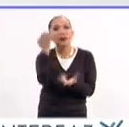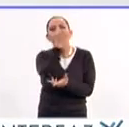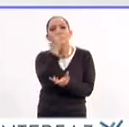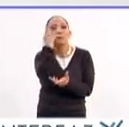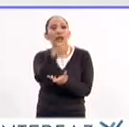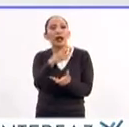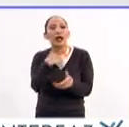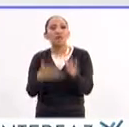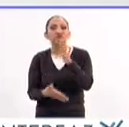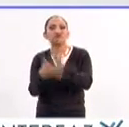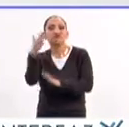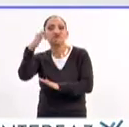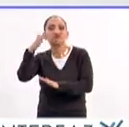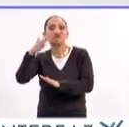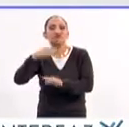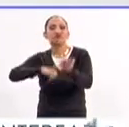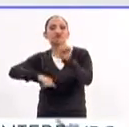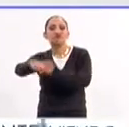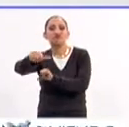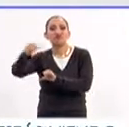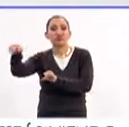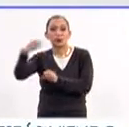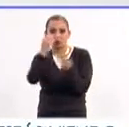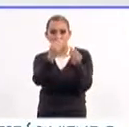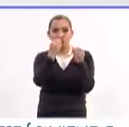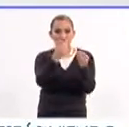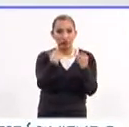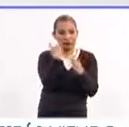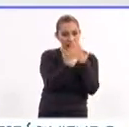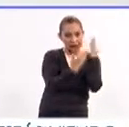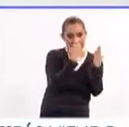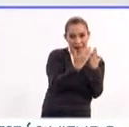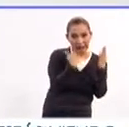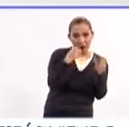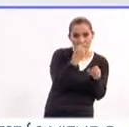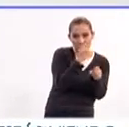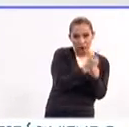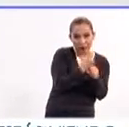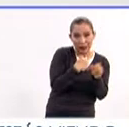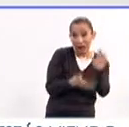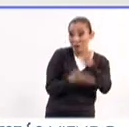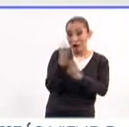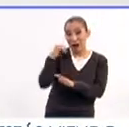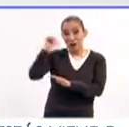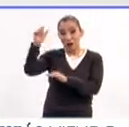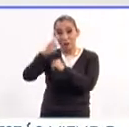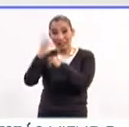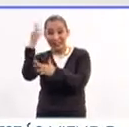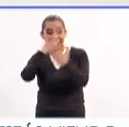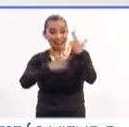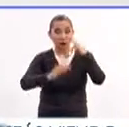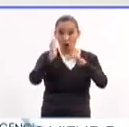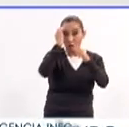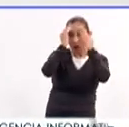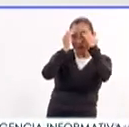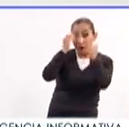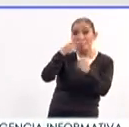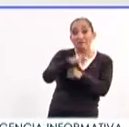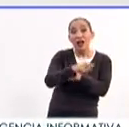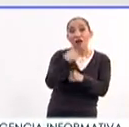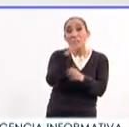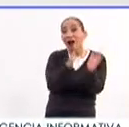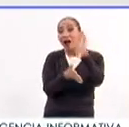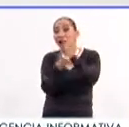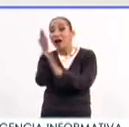para movilidad. Muchos de nosotros estudiamos, tenemos la oportunidad de estudiar fuera de México y regresamos con ese conocimiento, pero para